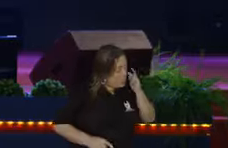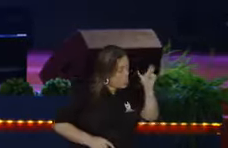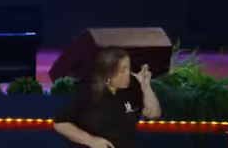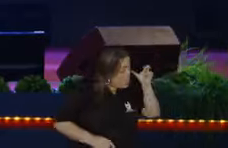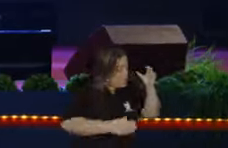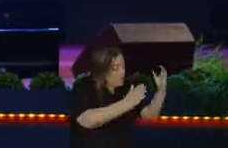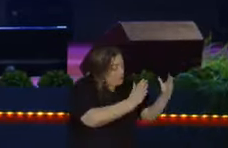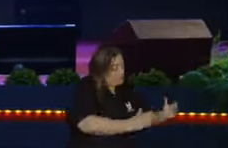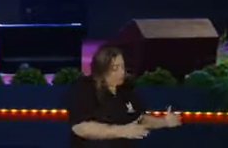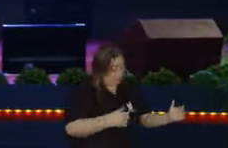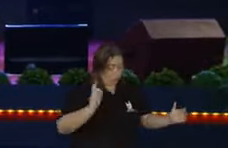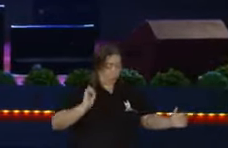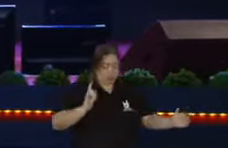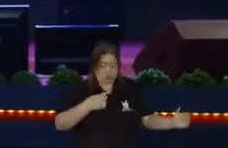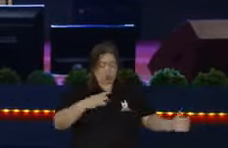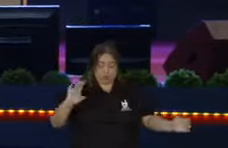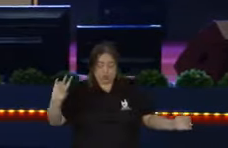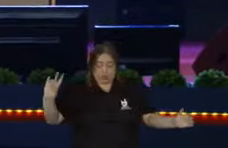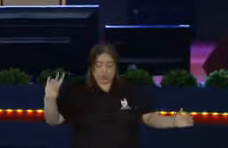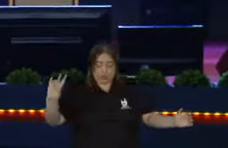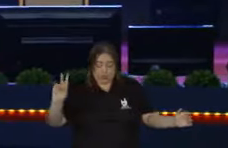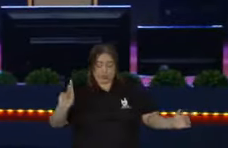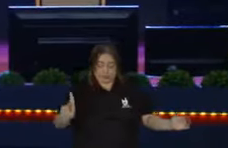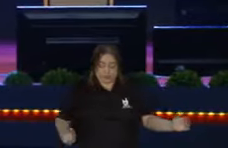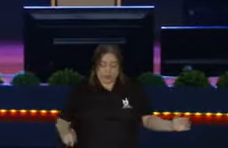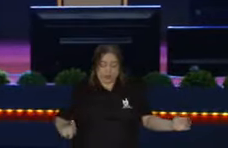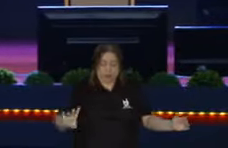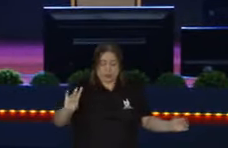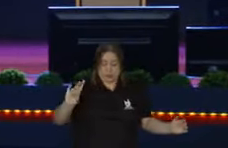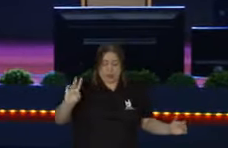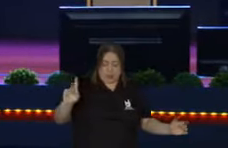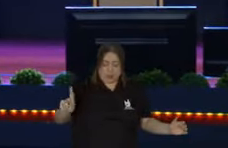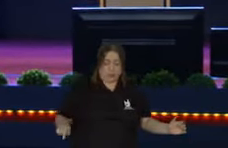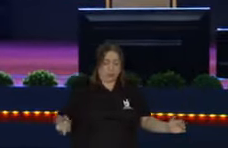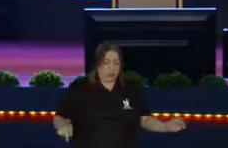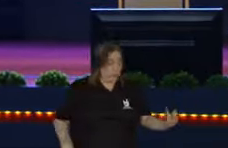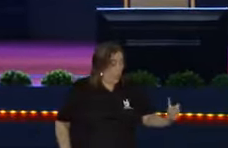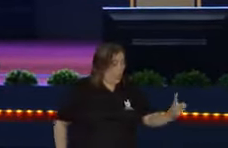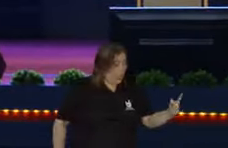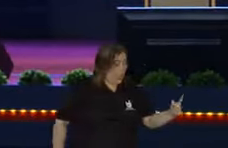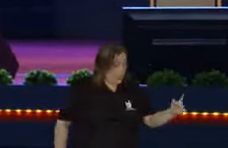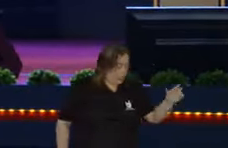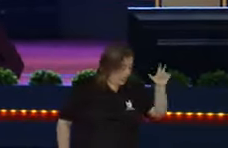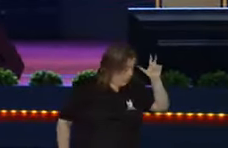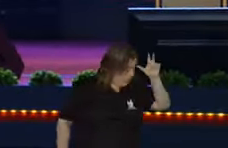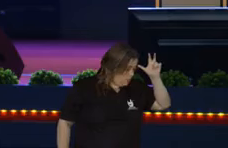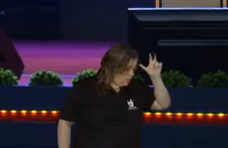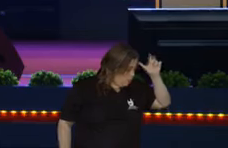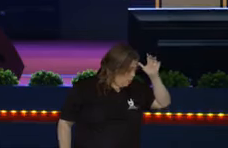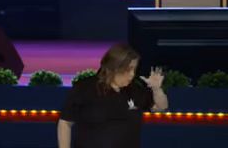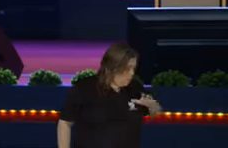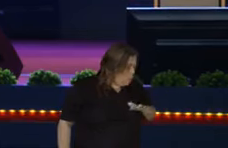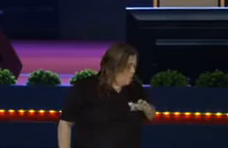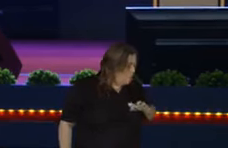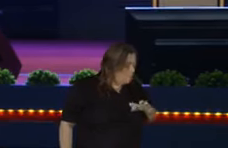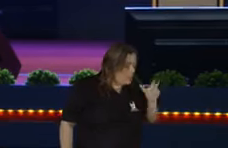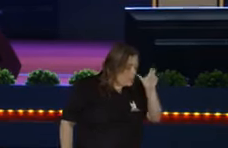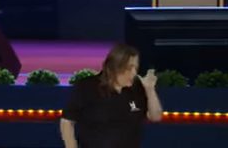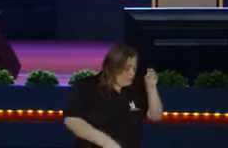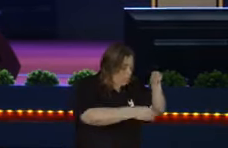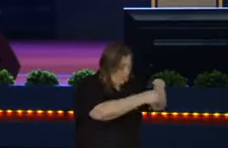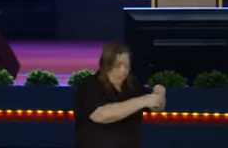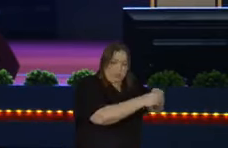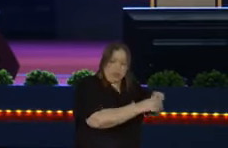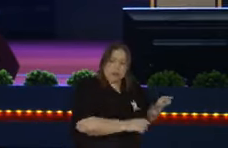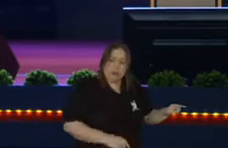somos 7 contra 1, y quisieron aplicar el sistema, la fórmula, en el nombre de Jesús expulsamos demonios,